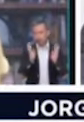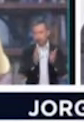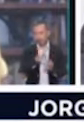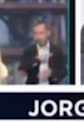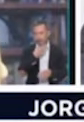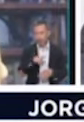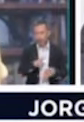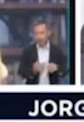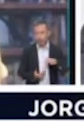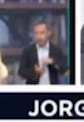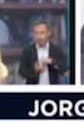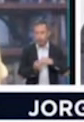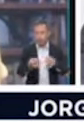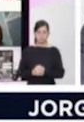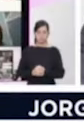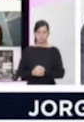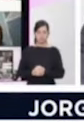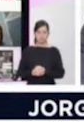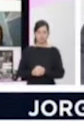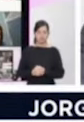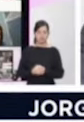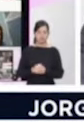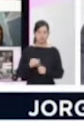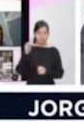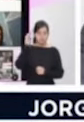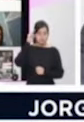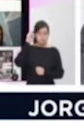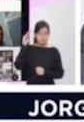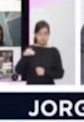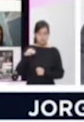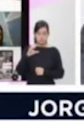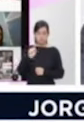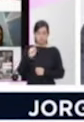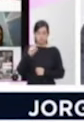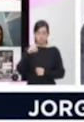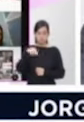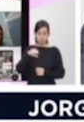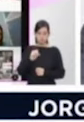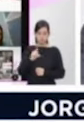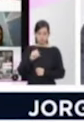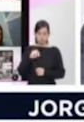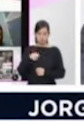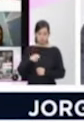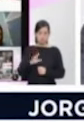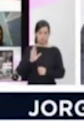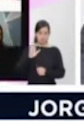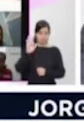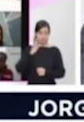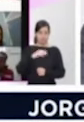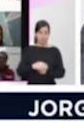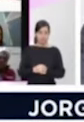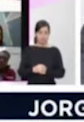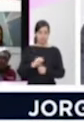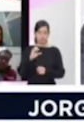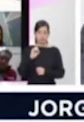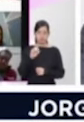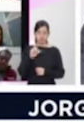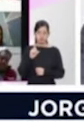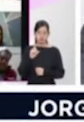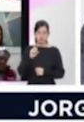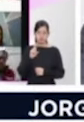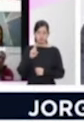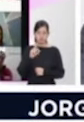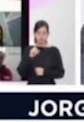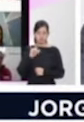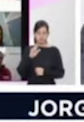parte de todos los derechos de los mexicanos, pero de ahí a atacar a las instituciones que son lo que legitima